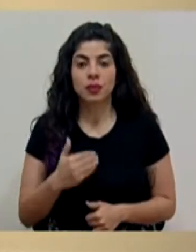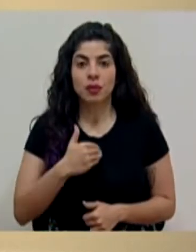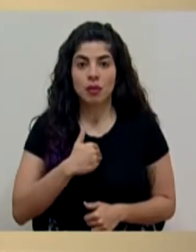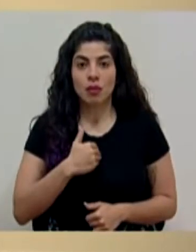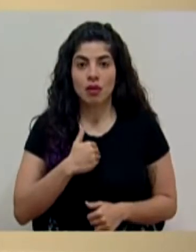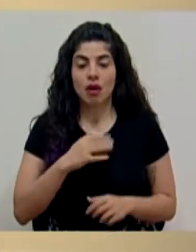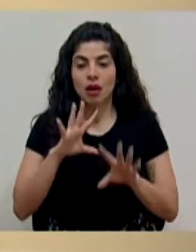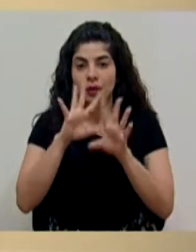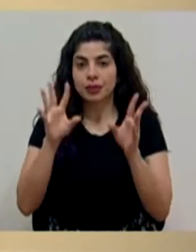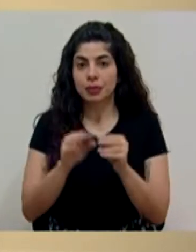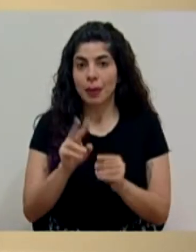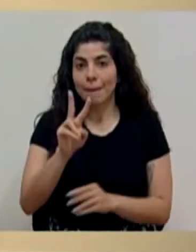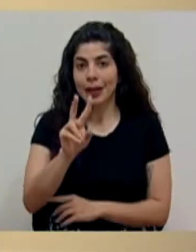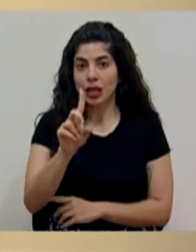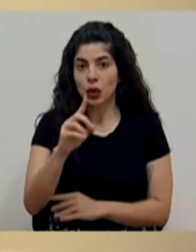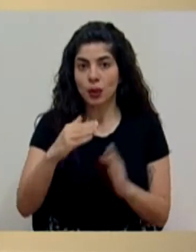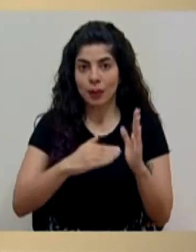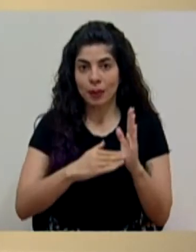Tenemos un total de